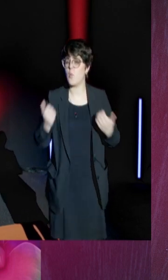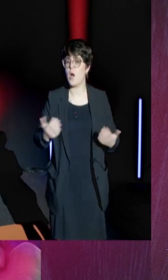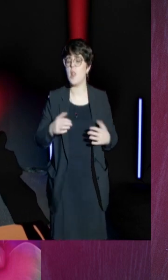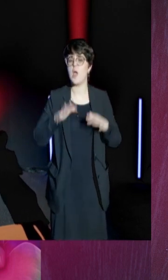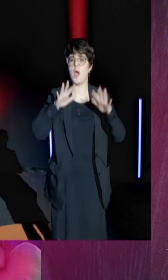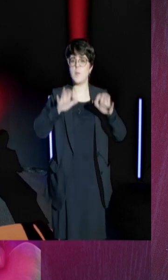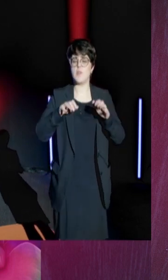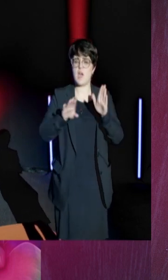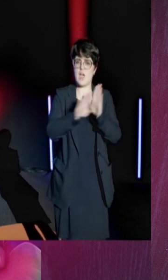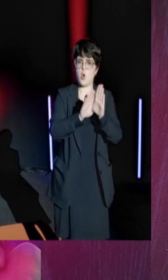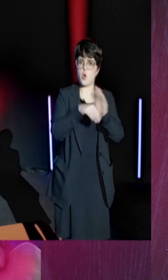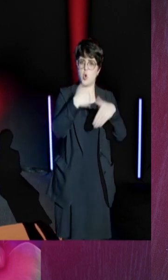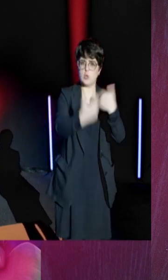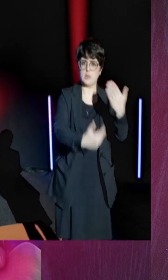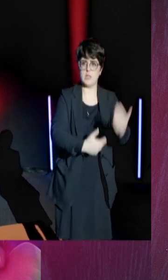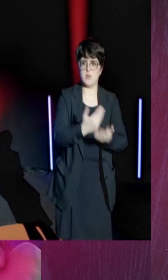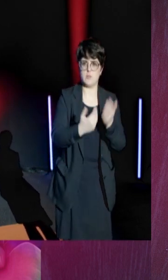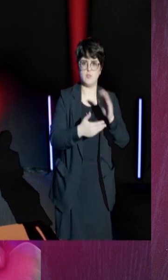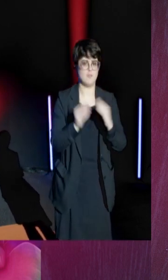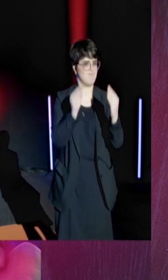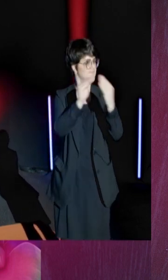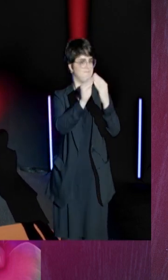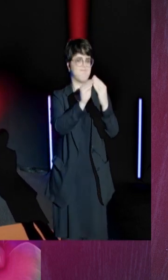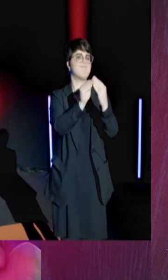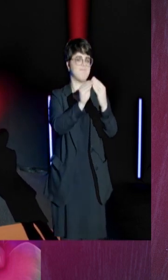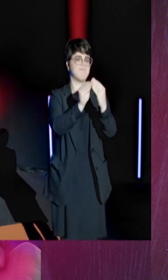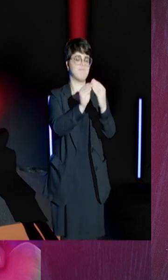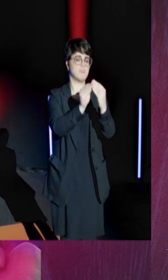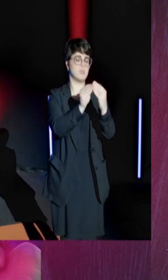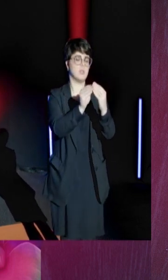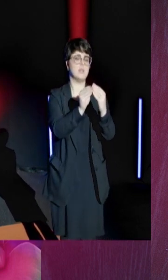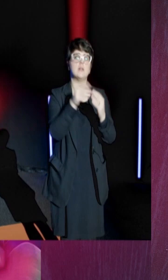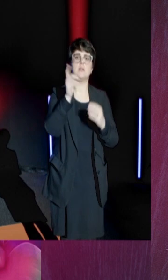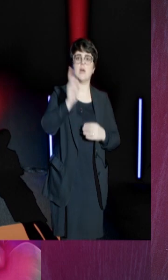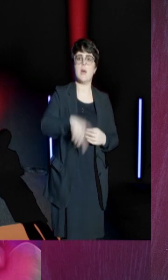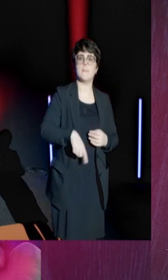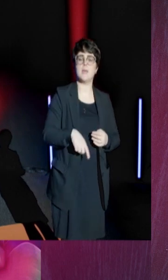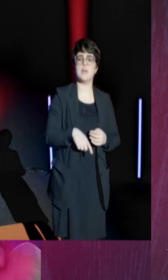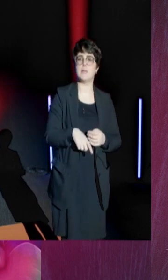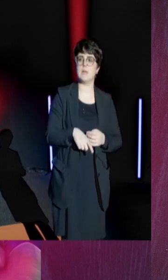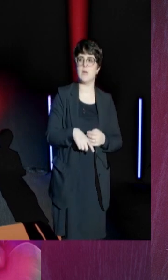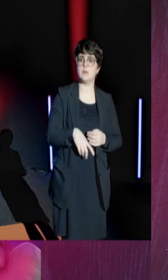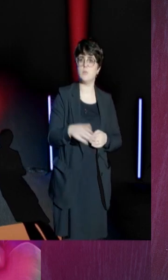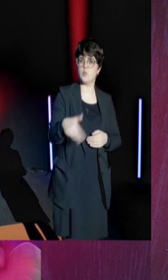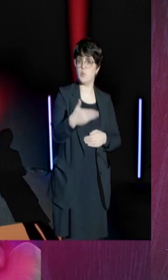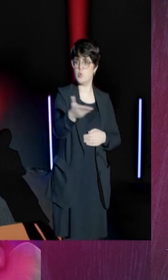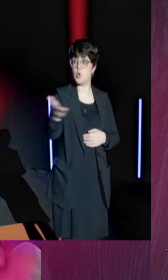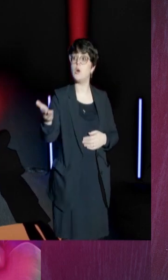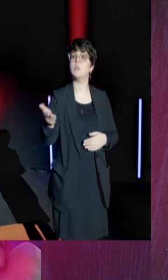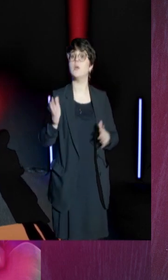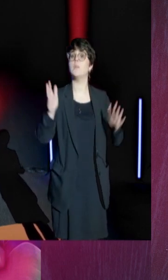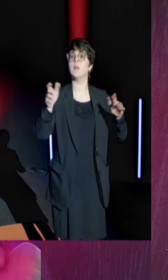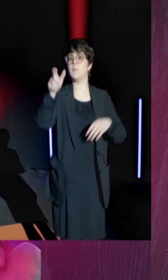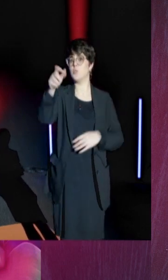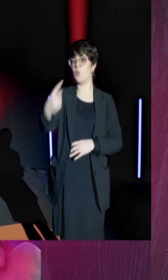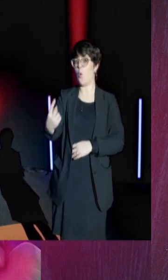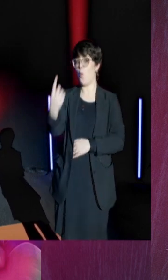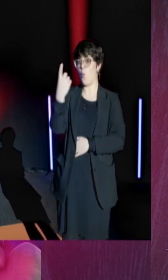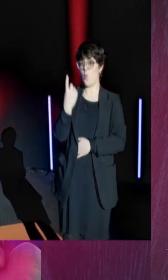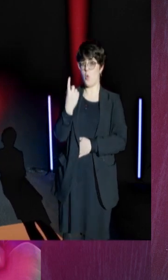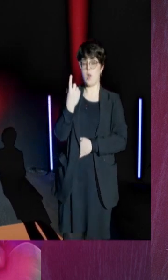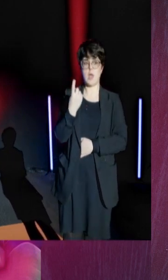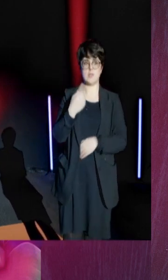aprendizaje continuo no puedo estar más de acuerdo al igual que muchísimos de vosotros Pero hay una persona aquí que es